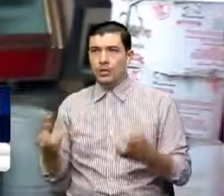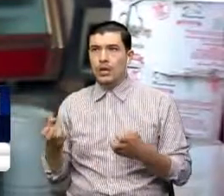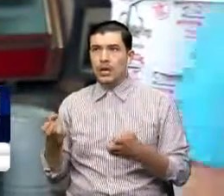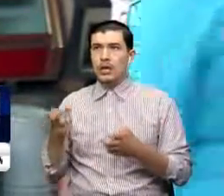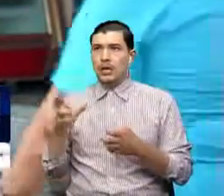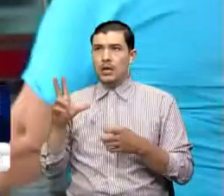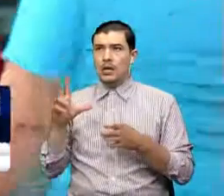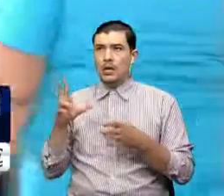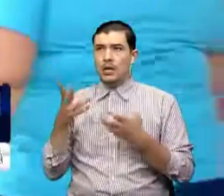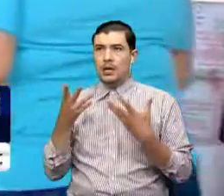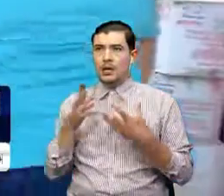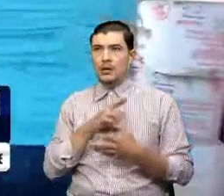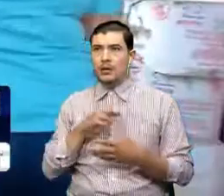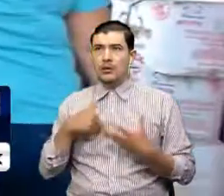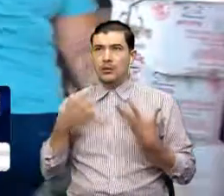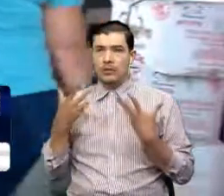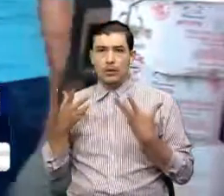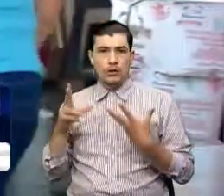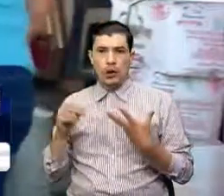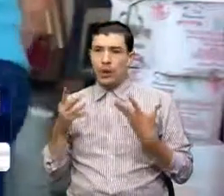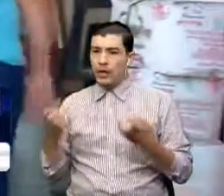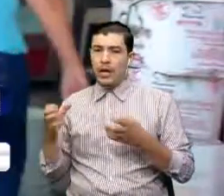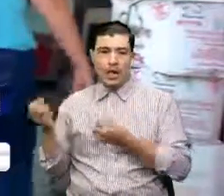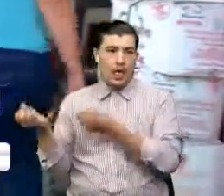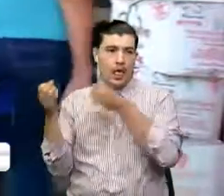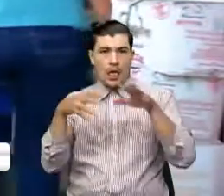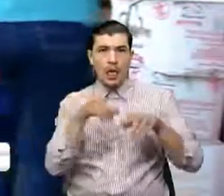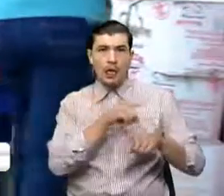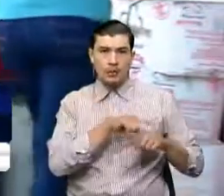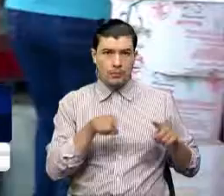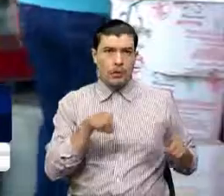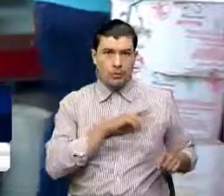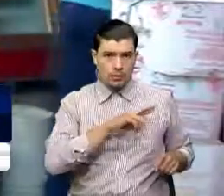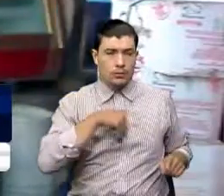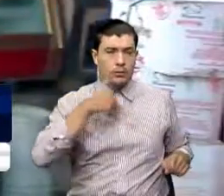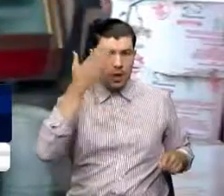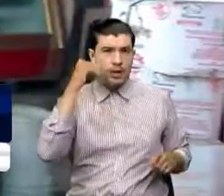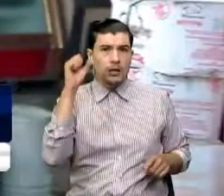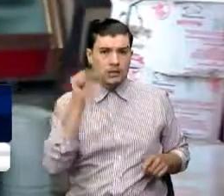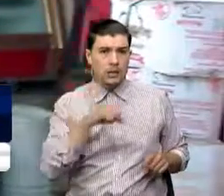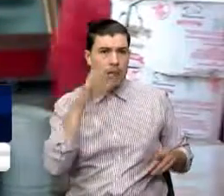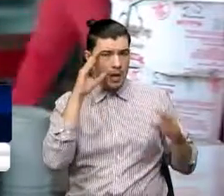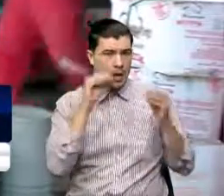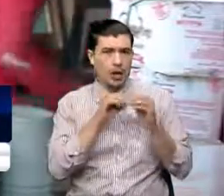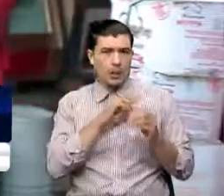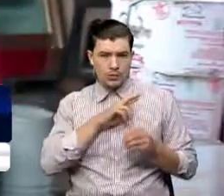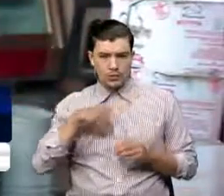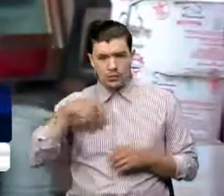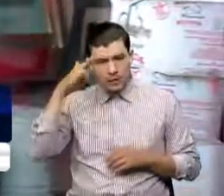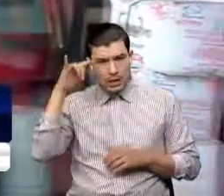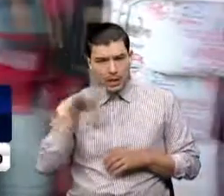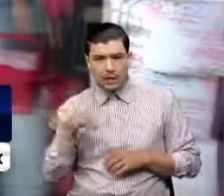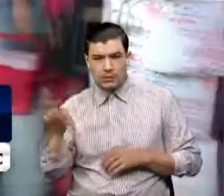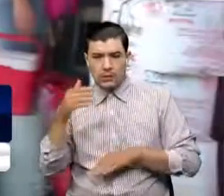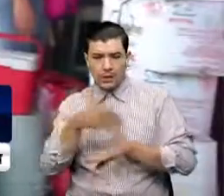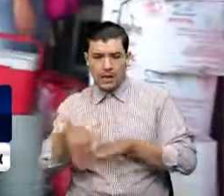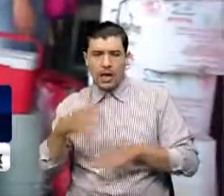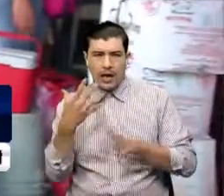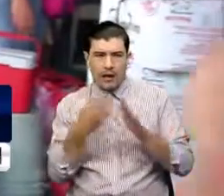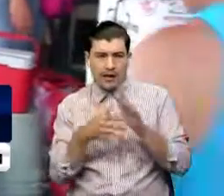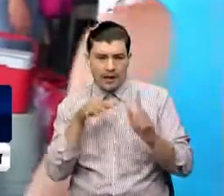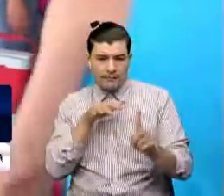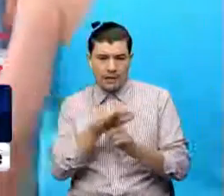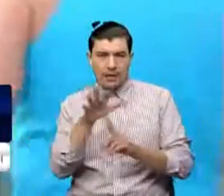la radicación nosotros estamos de acuerdo en aceptar una reubicación porque creemos que estar en las calles es algo que nos perjudica a todos fuera